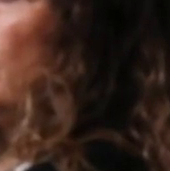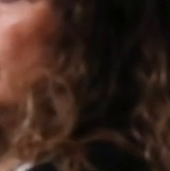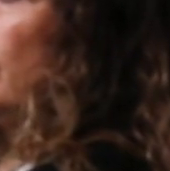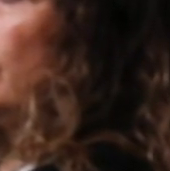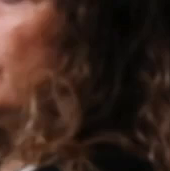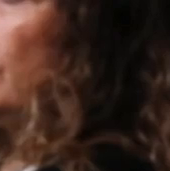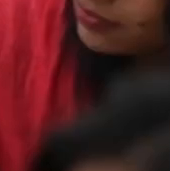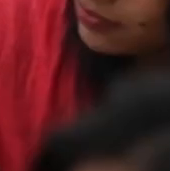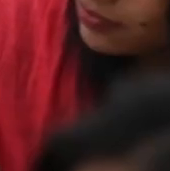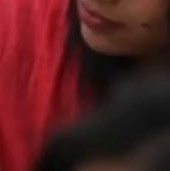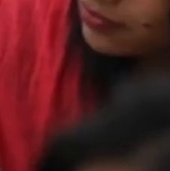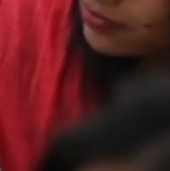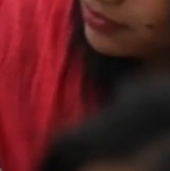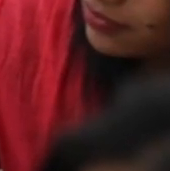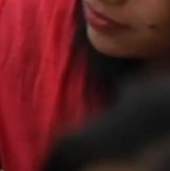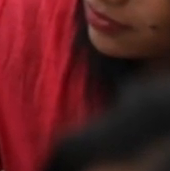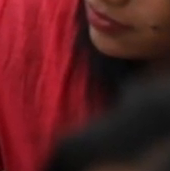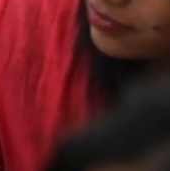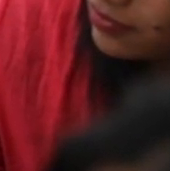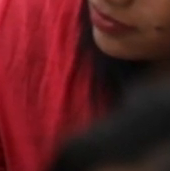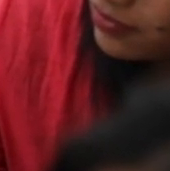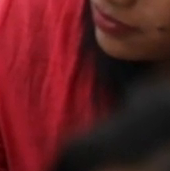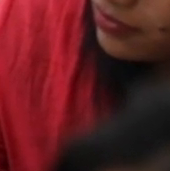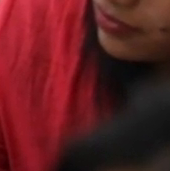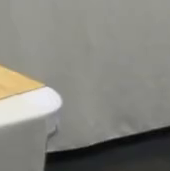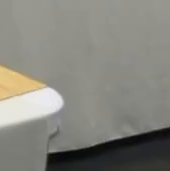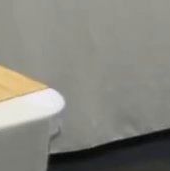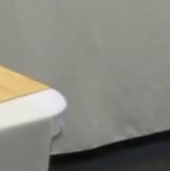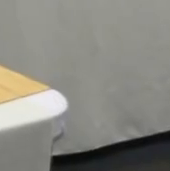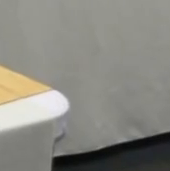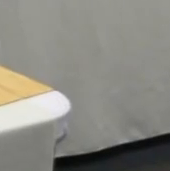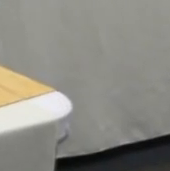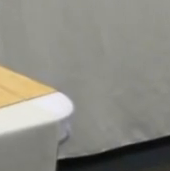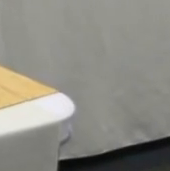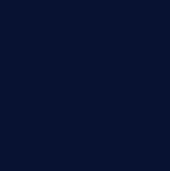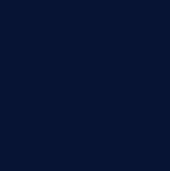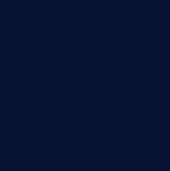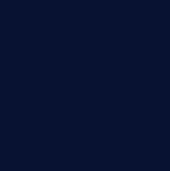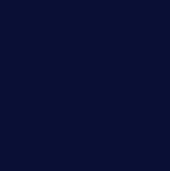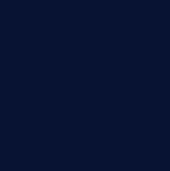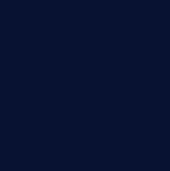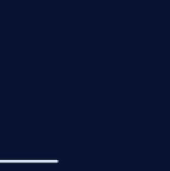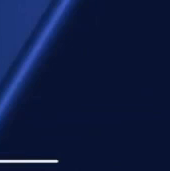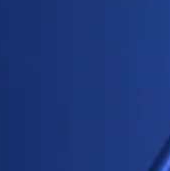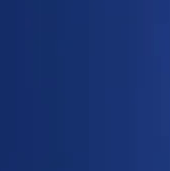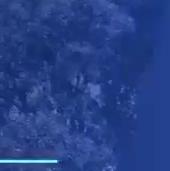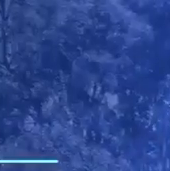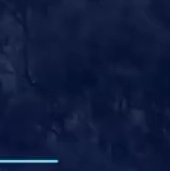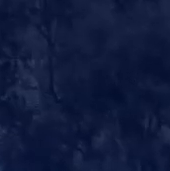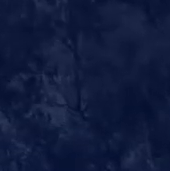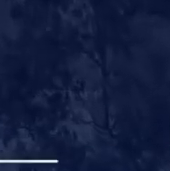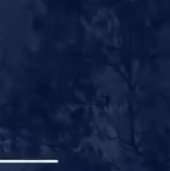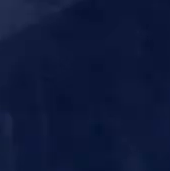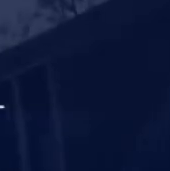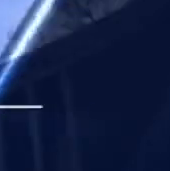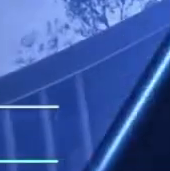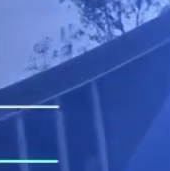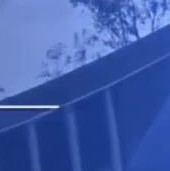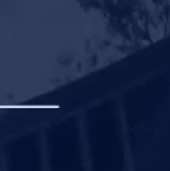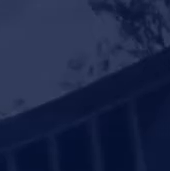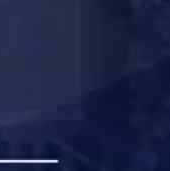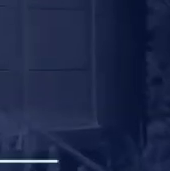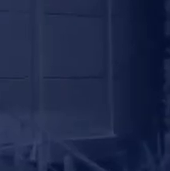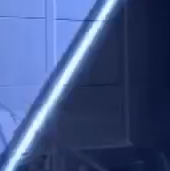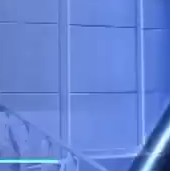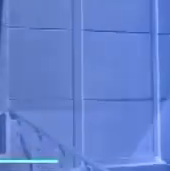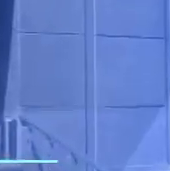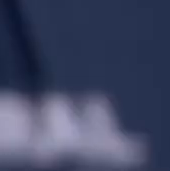existe para gozar de una nación igual democrática y en paz tribunal electoral protege tu voto defiende